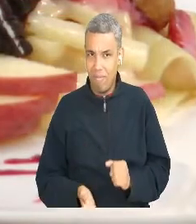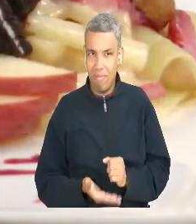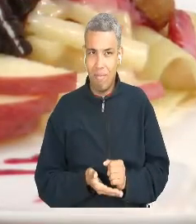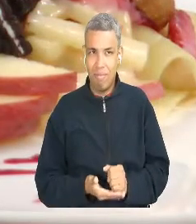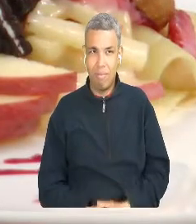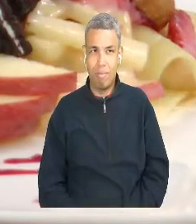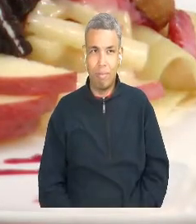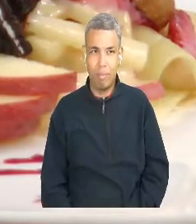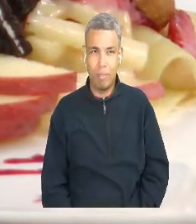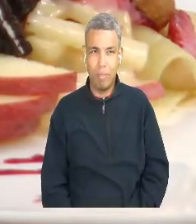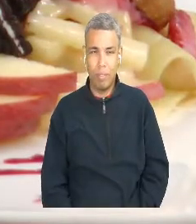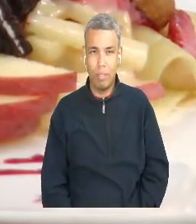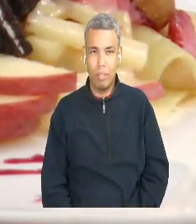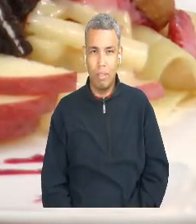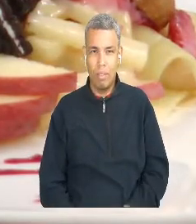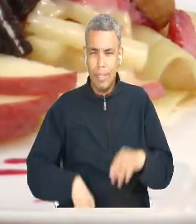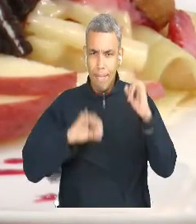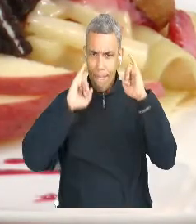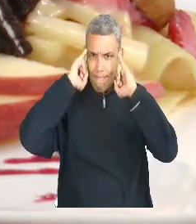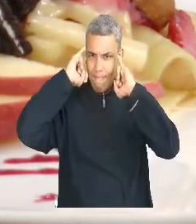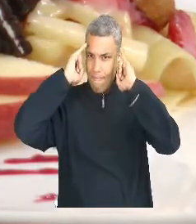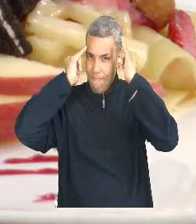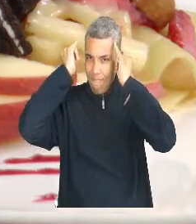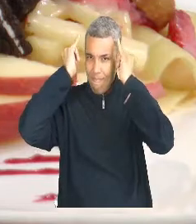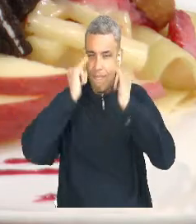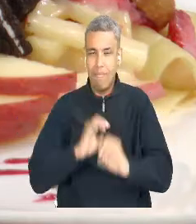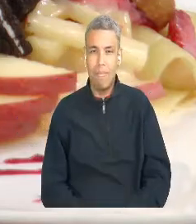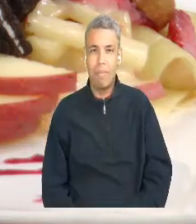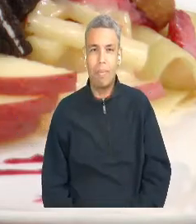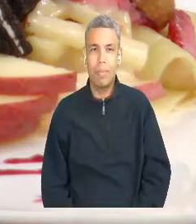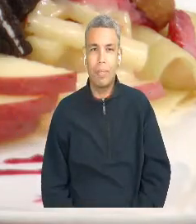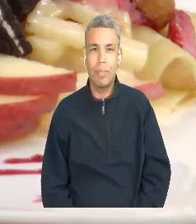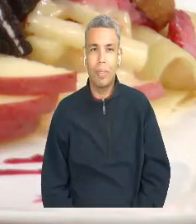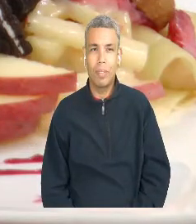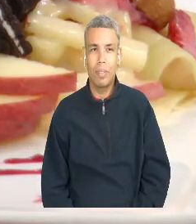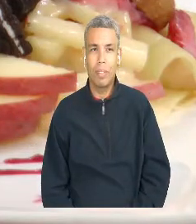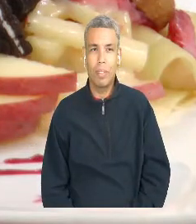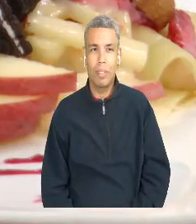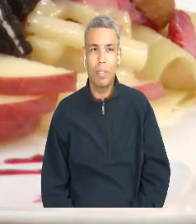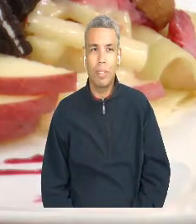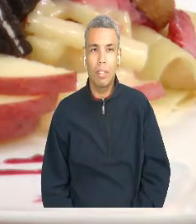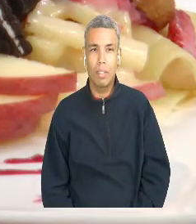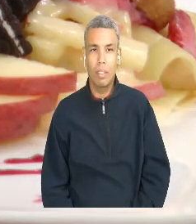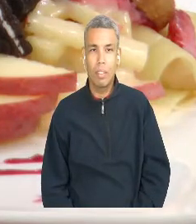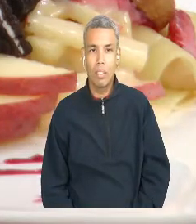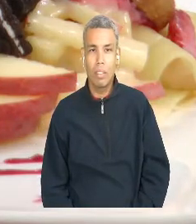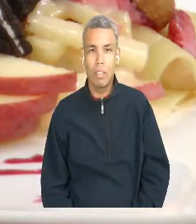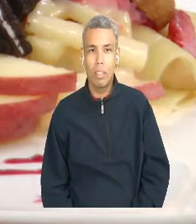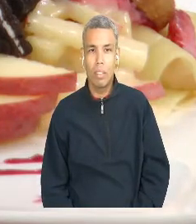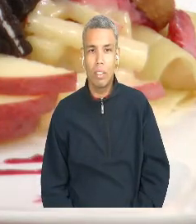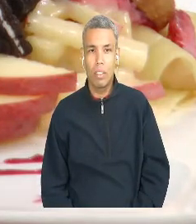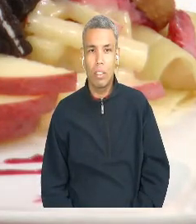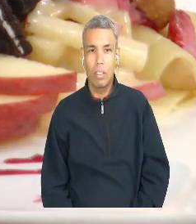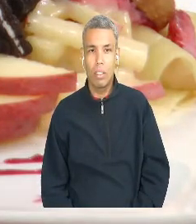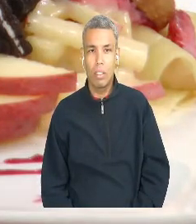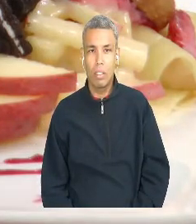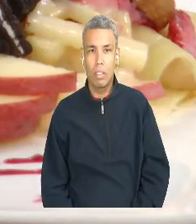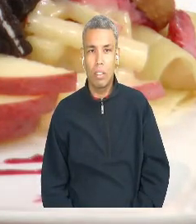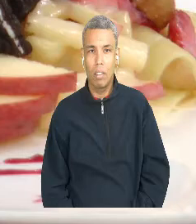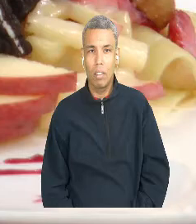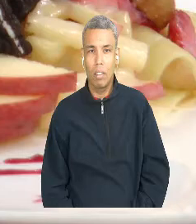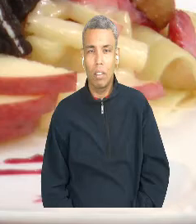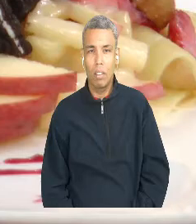es imaginación. Bueno, y finalmente vamos las manos. Esperemos que llegue el